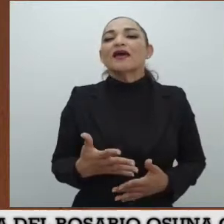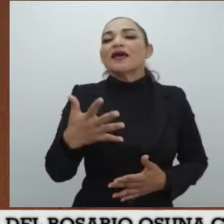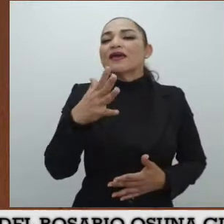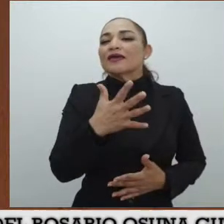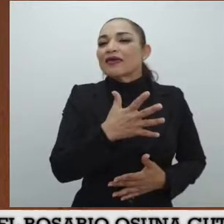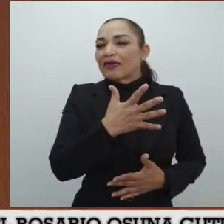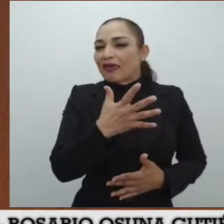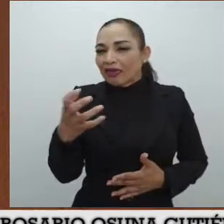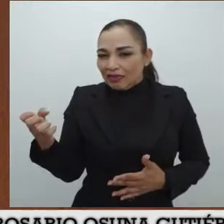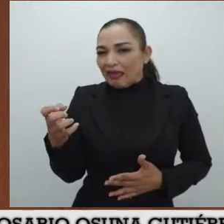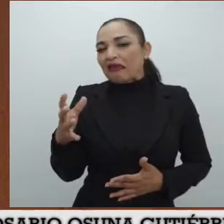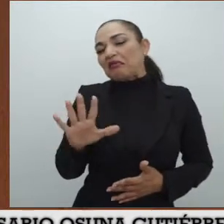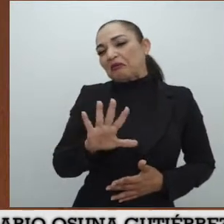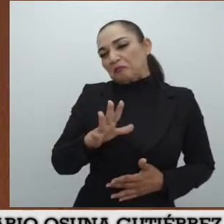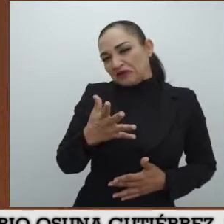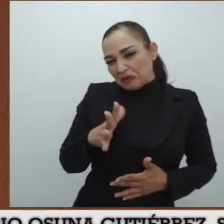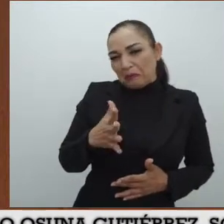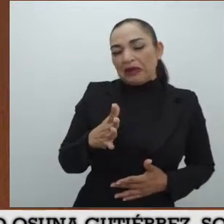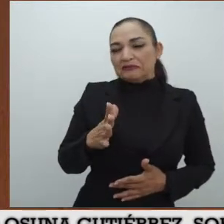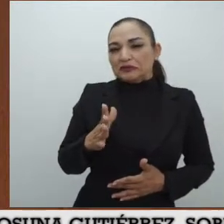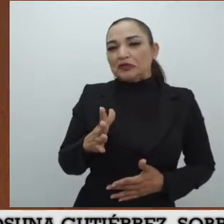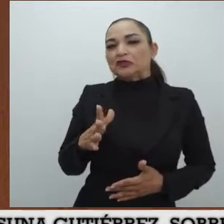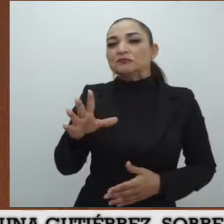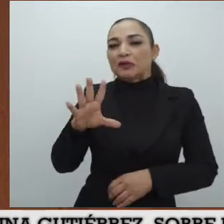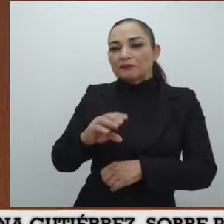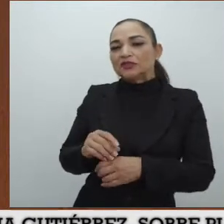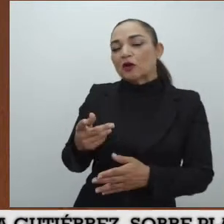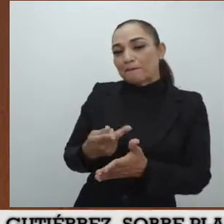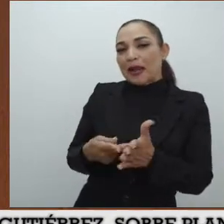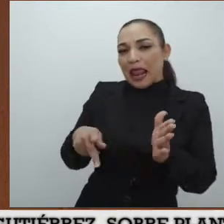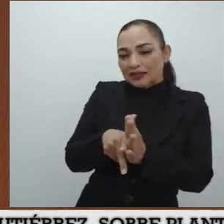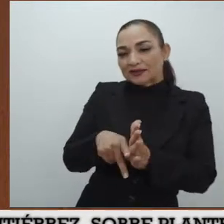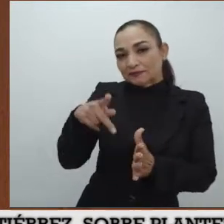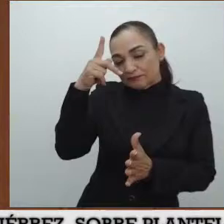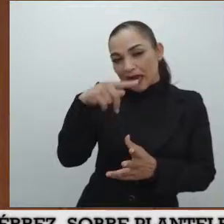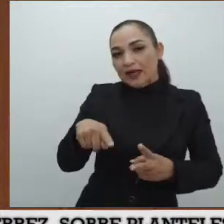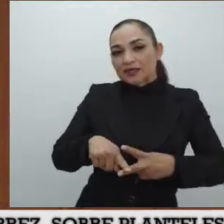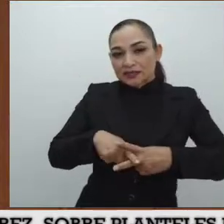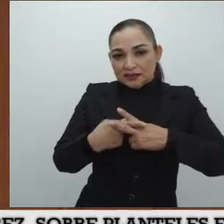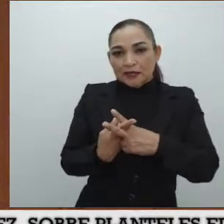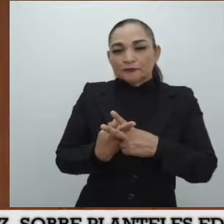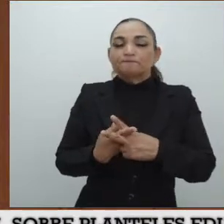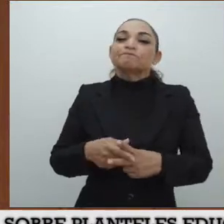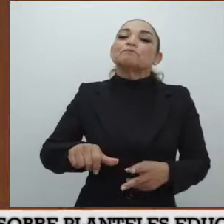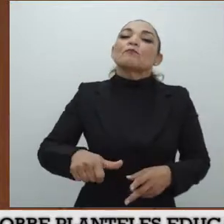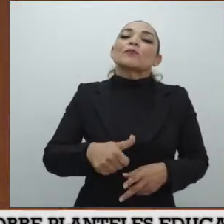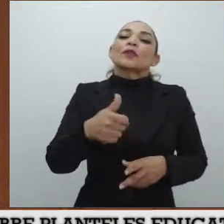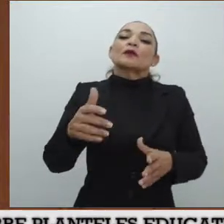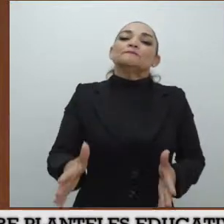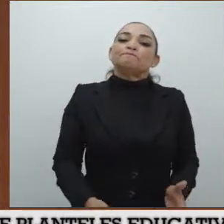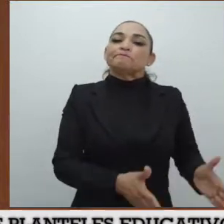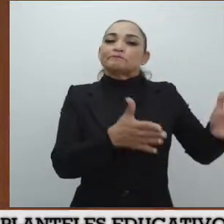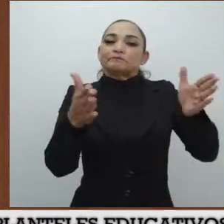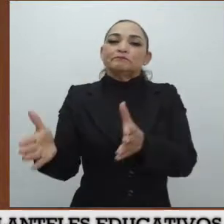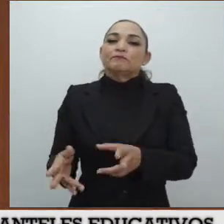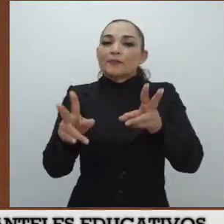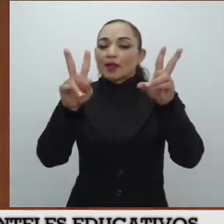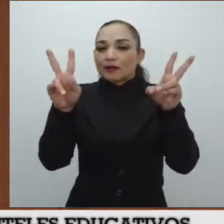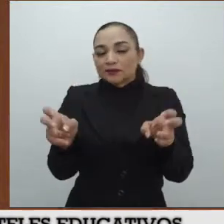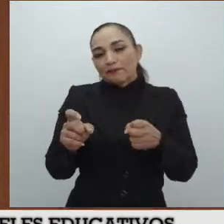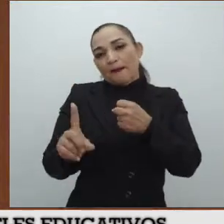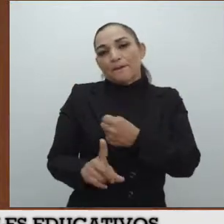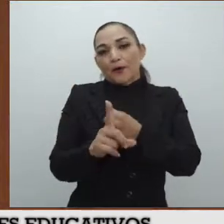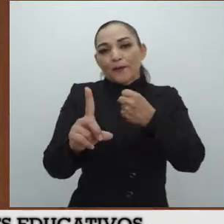nos otorguen sería muy buenos para iniciar con esas plazas. Otro tema que tienen las escuelas y que es